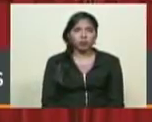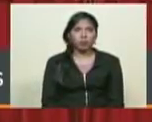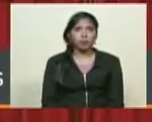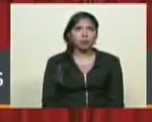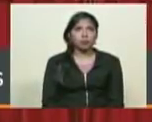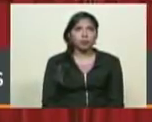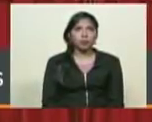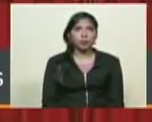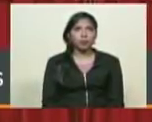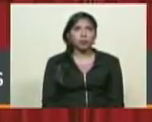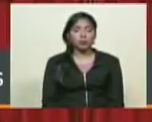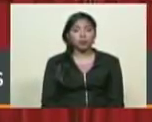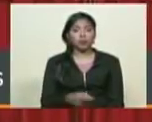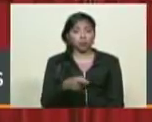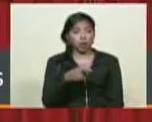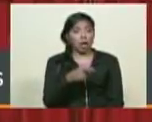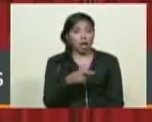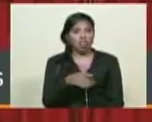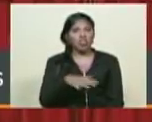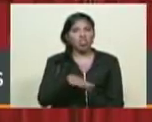Típicamente caraqueña. Ay, caraqueña de San Juan.